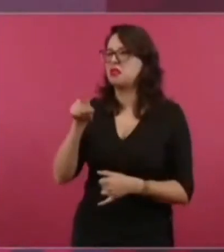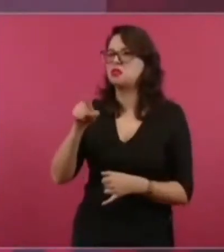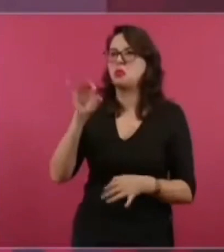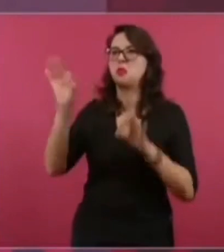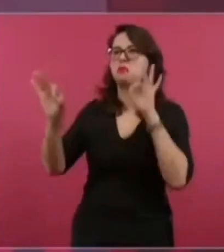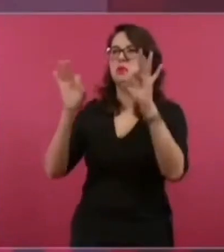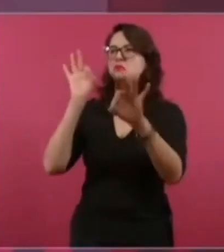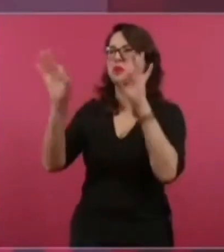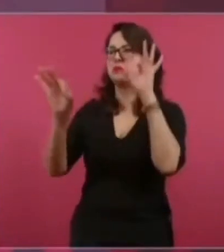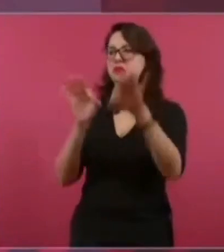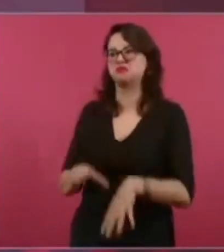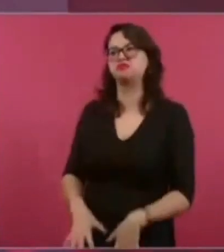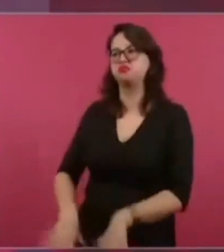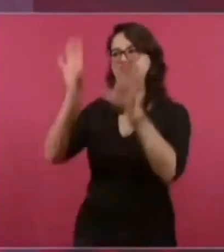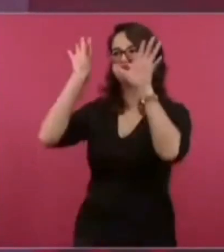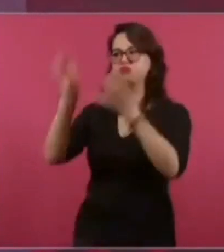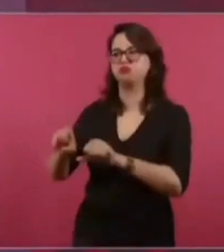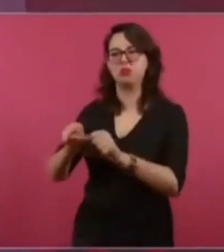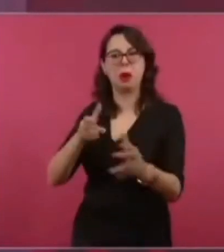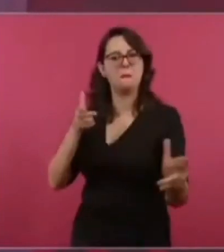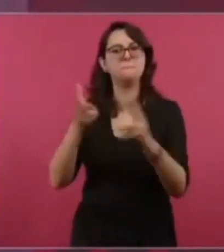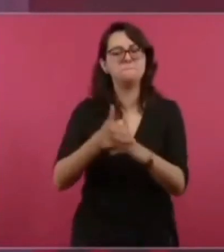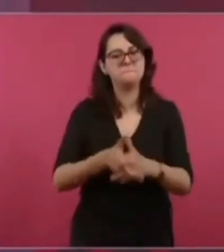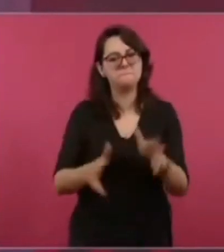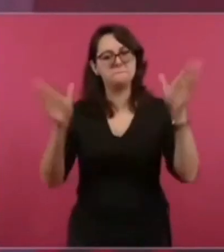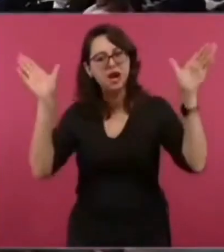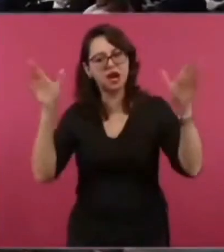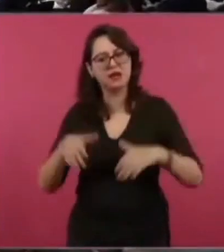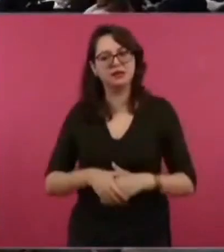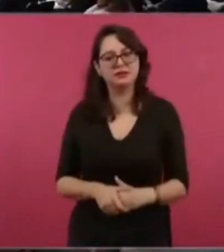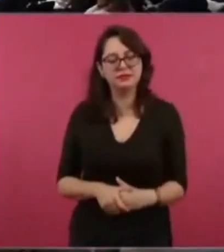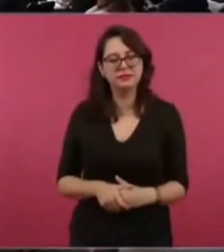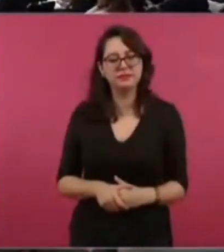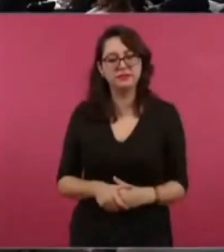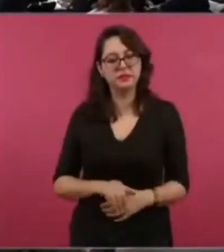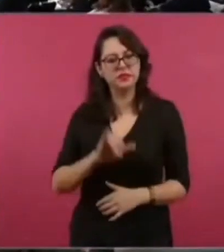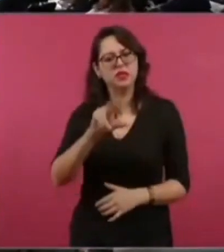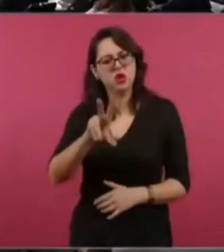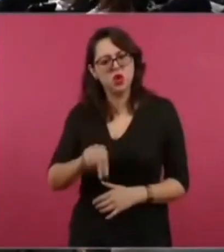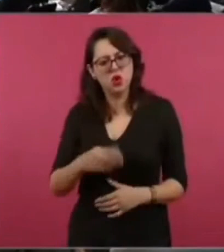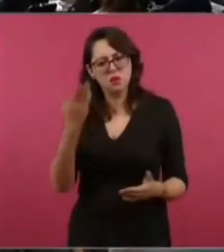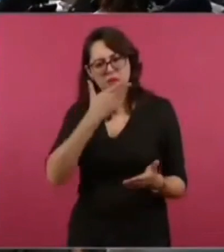dice, ayudar a los pobres no es comunismo,